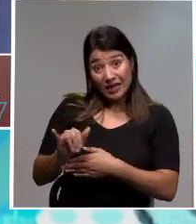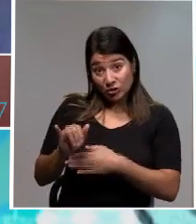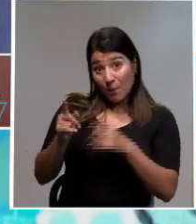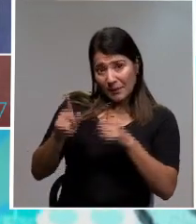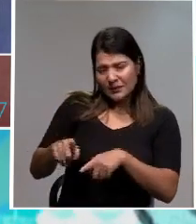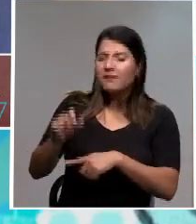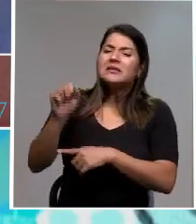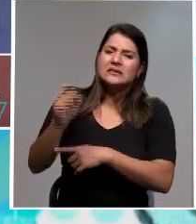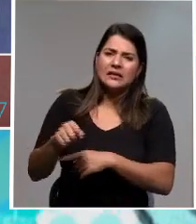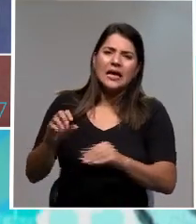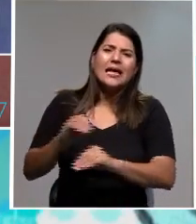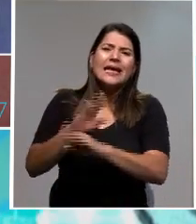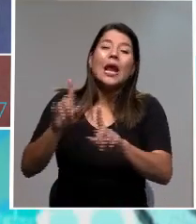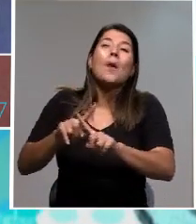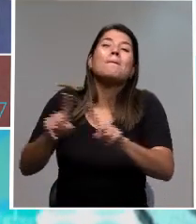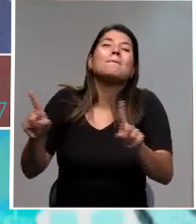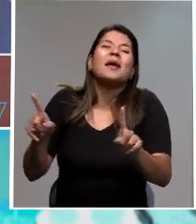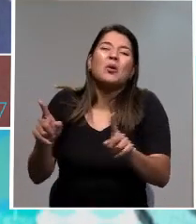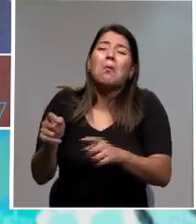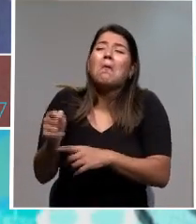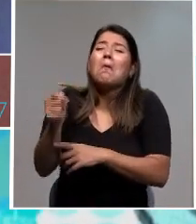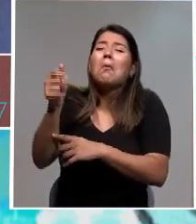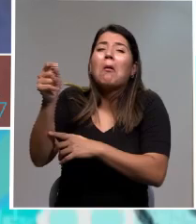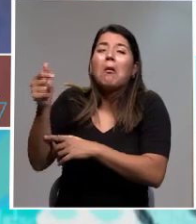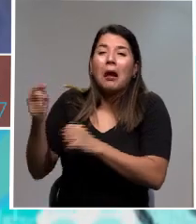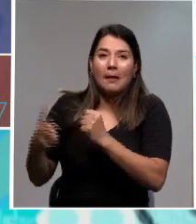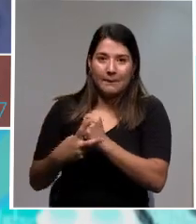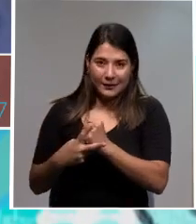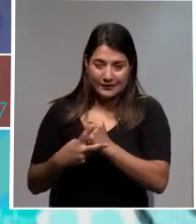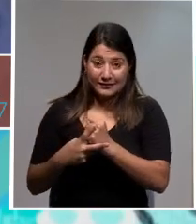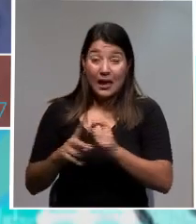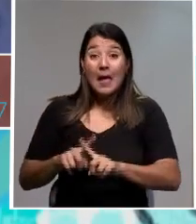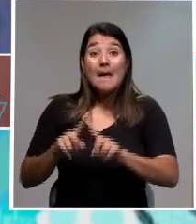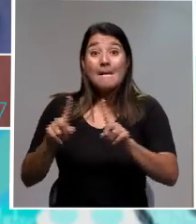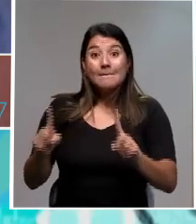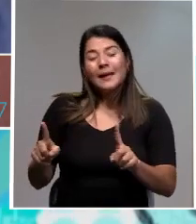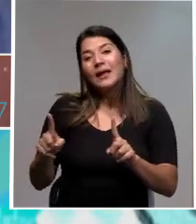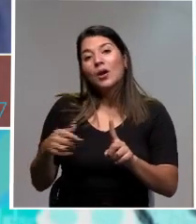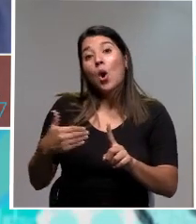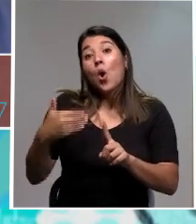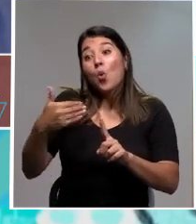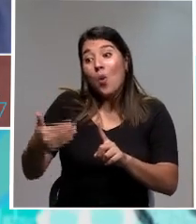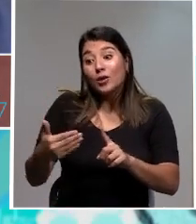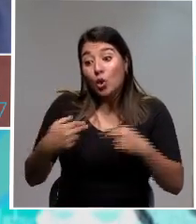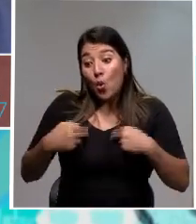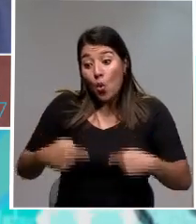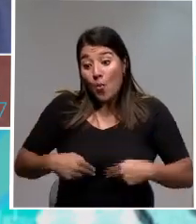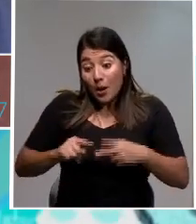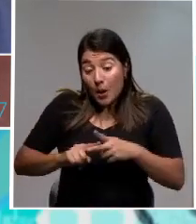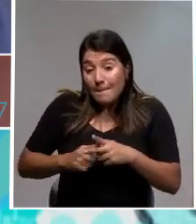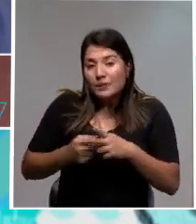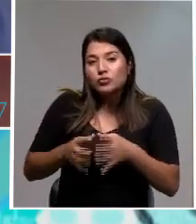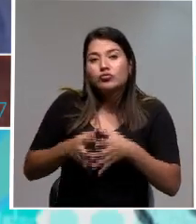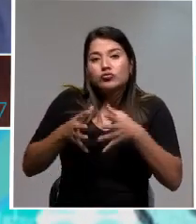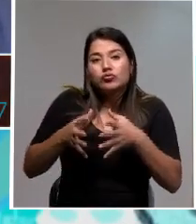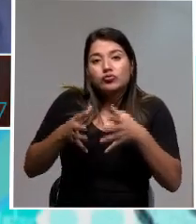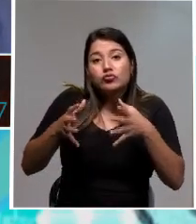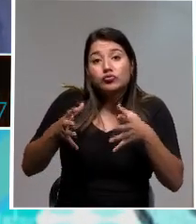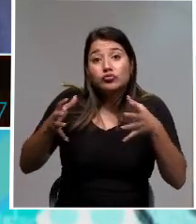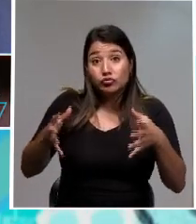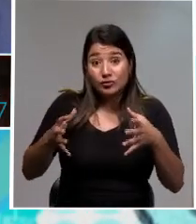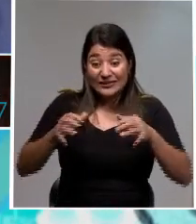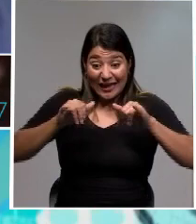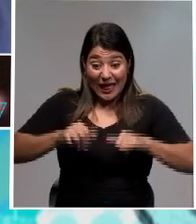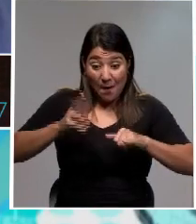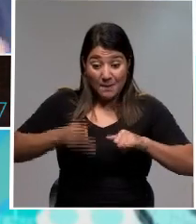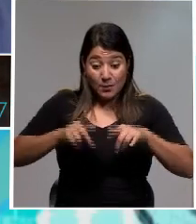claro, era posible, pero era más fortuito. Justamente con el incremento de las poblaciones humanas gracias a la agricultura,